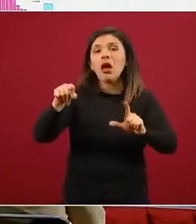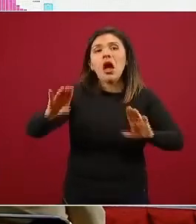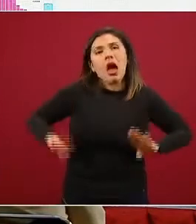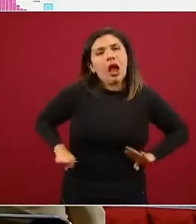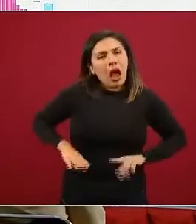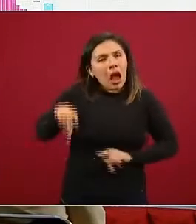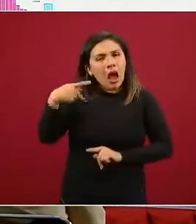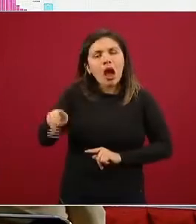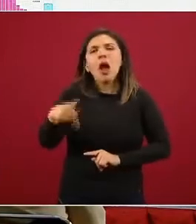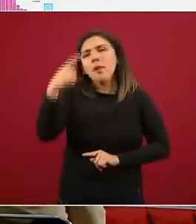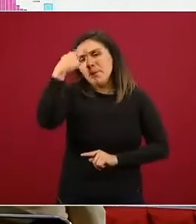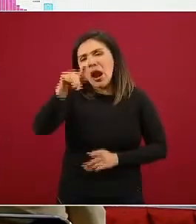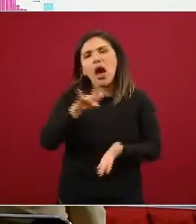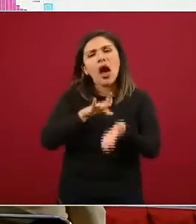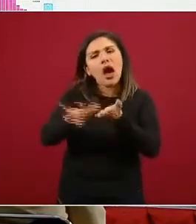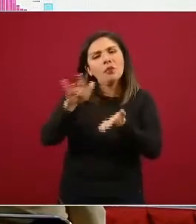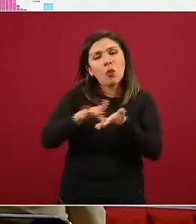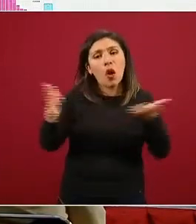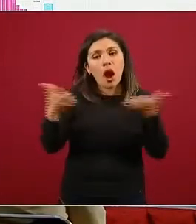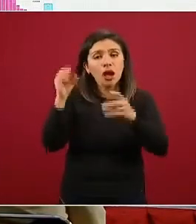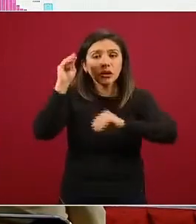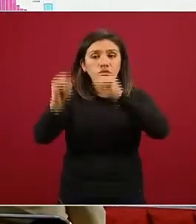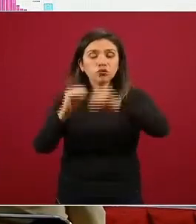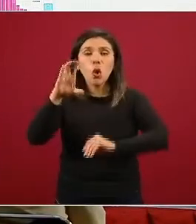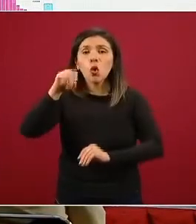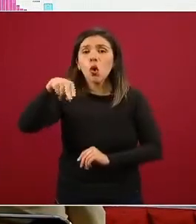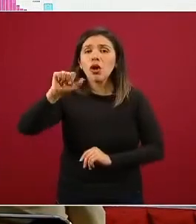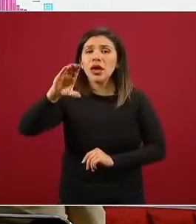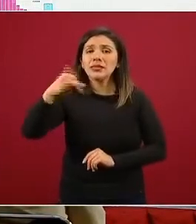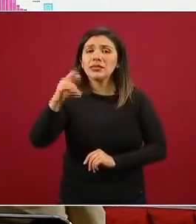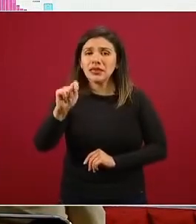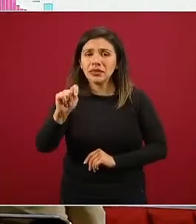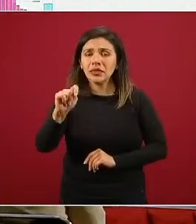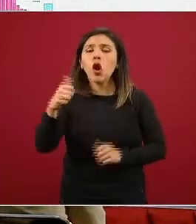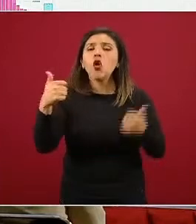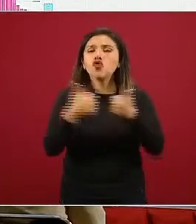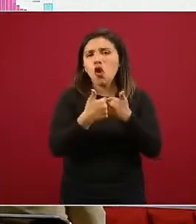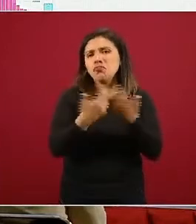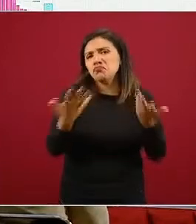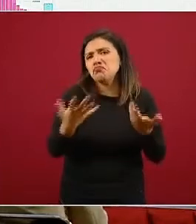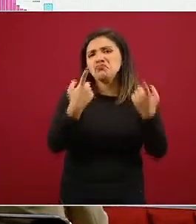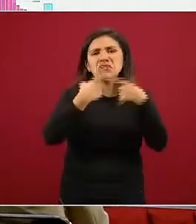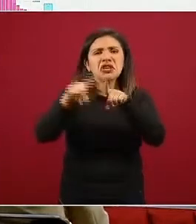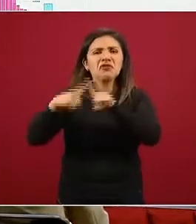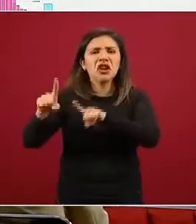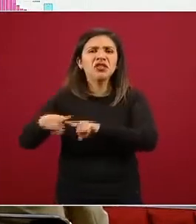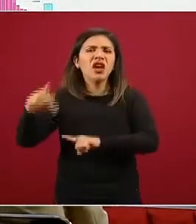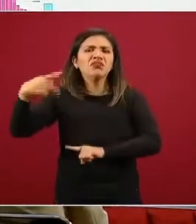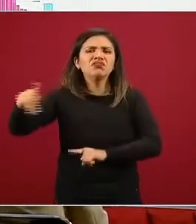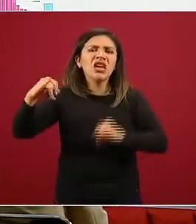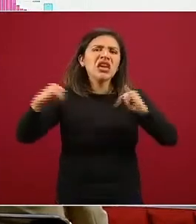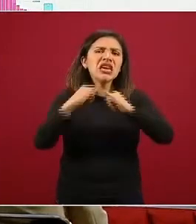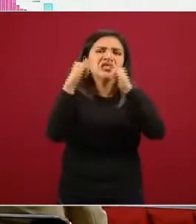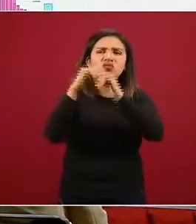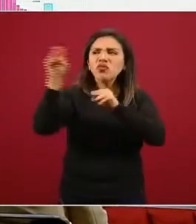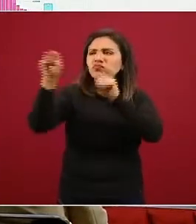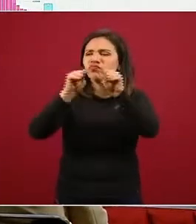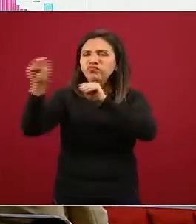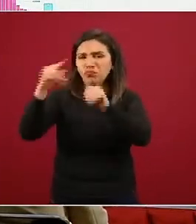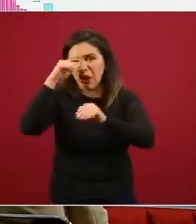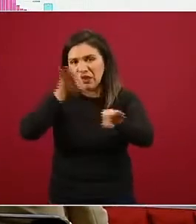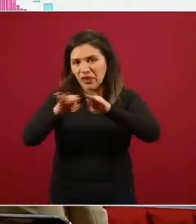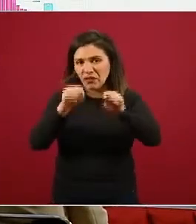específico en el que nos apoyó el CONACYT a través de sus diferentes instituciones